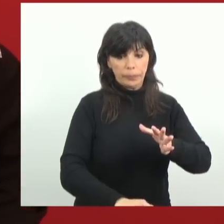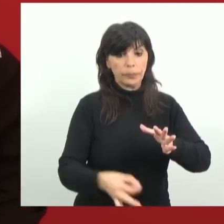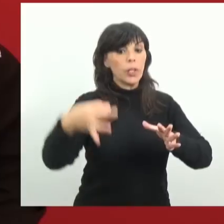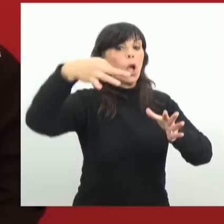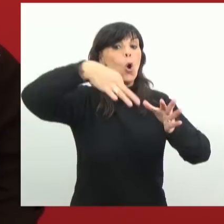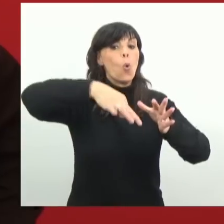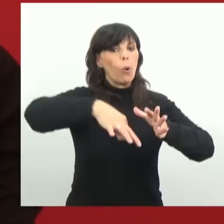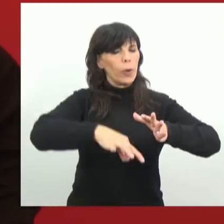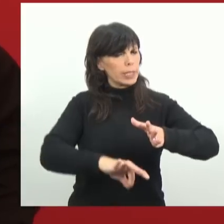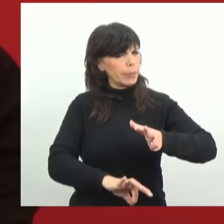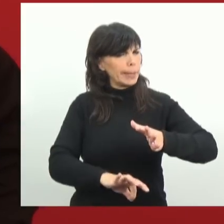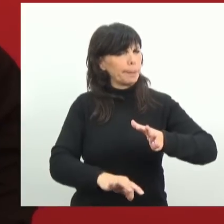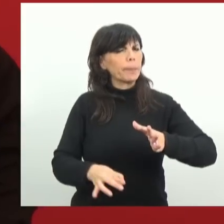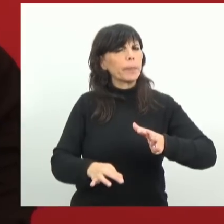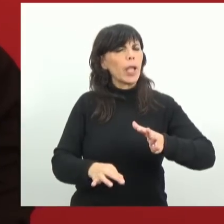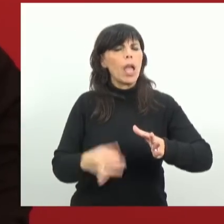spoga.